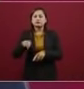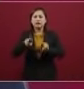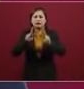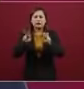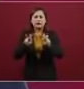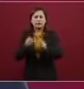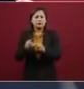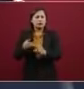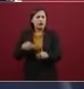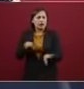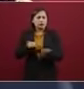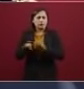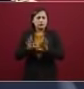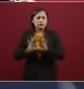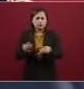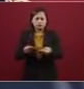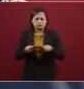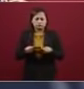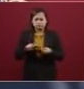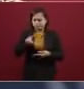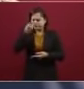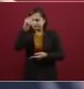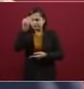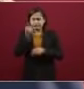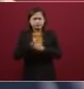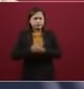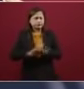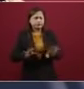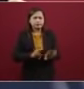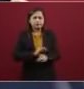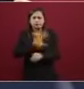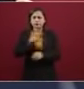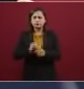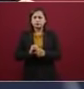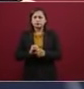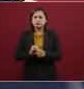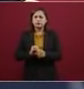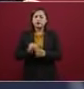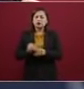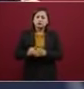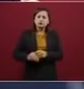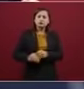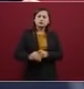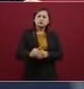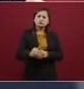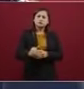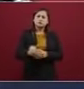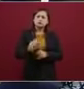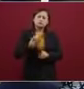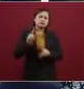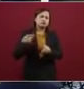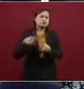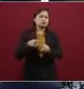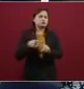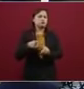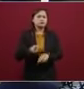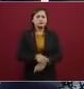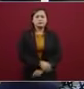enterándose de lo que trabajó y empezar a caminar bajo el mismo esquema. Gracias.